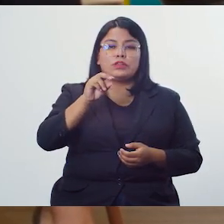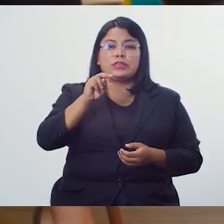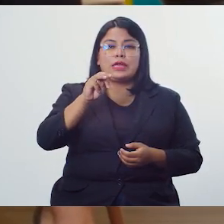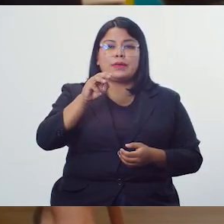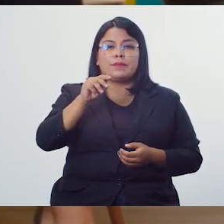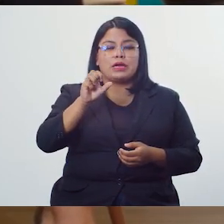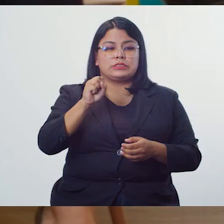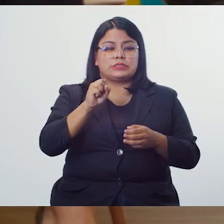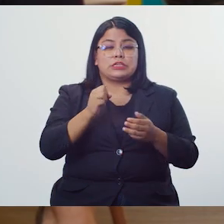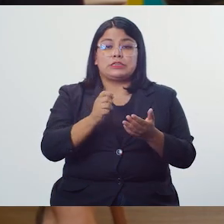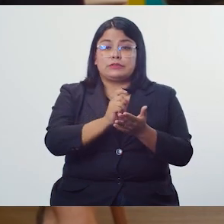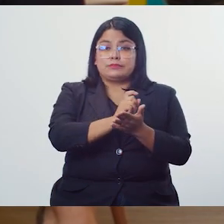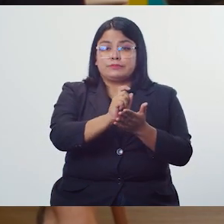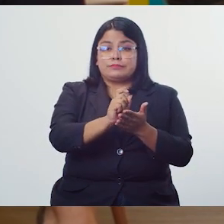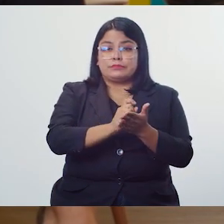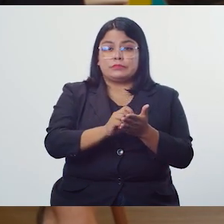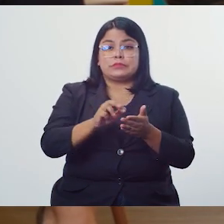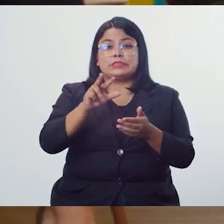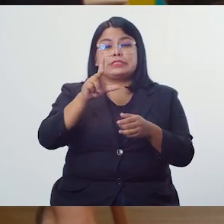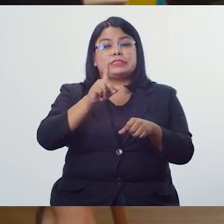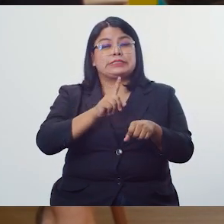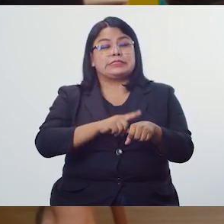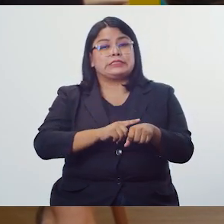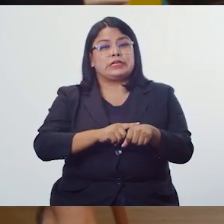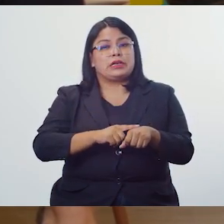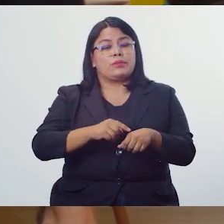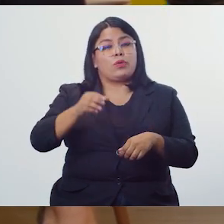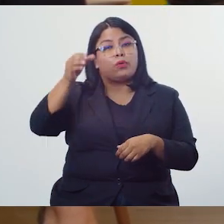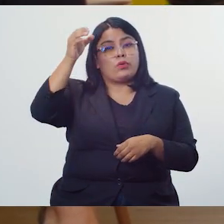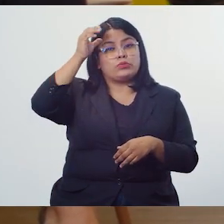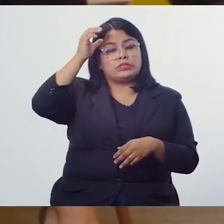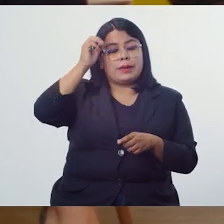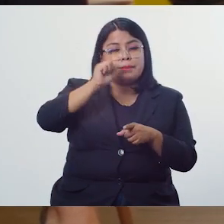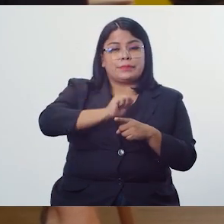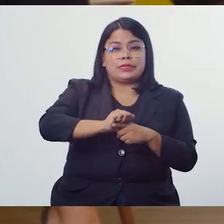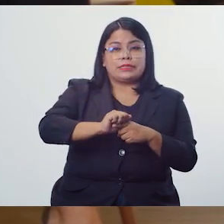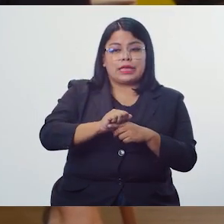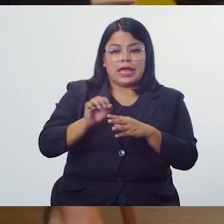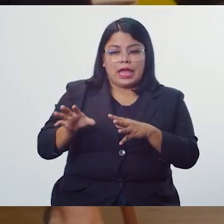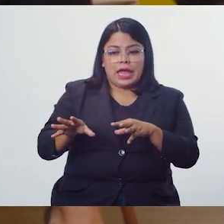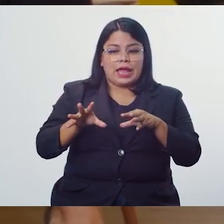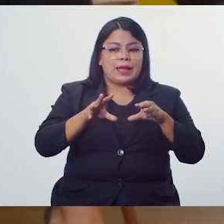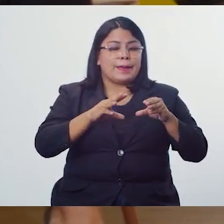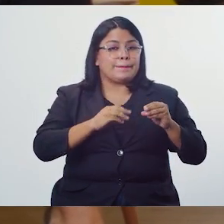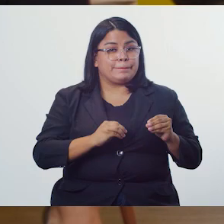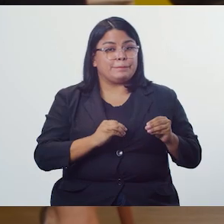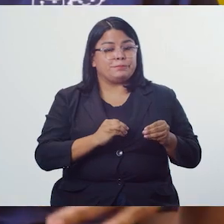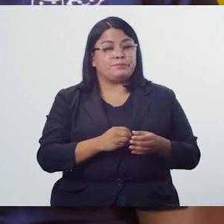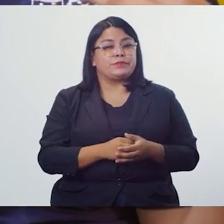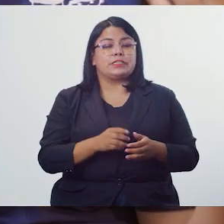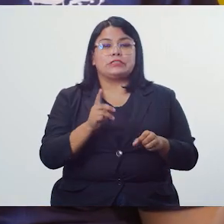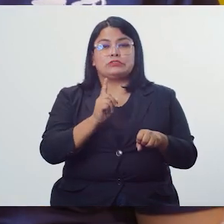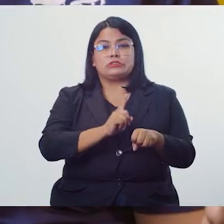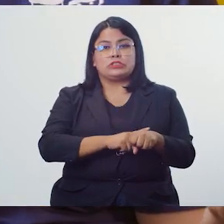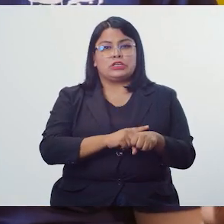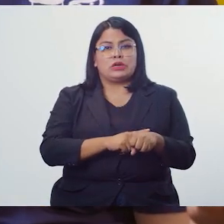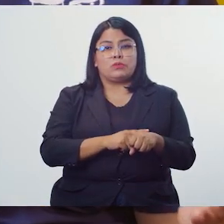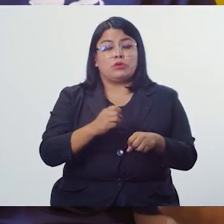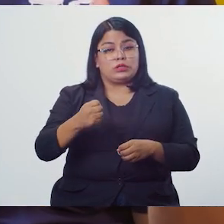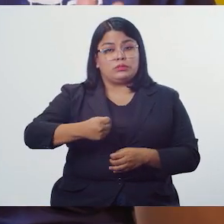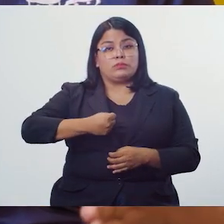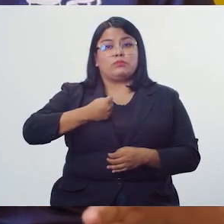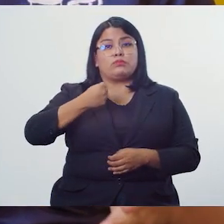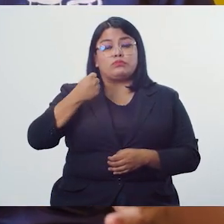las grafías, a través de tres momentos: conocer, practicar y aplicar. Momentos que